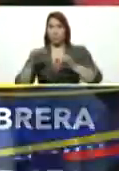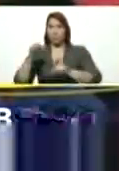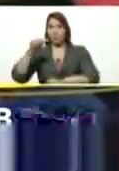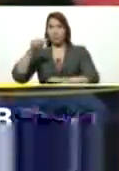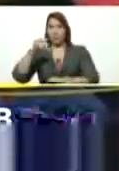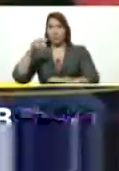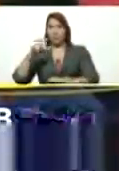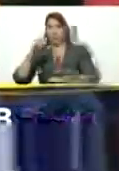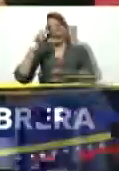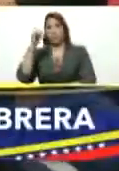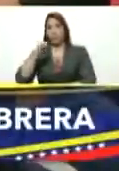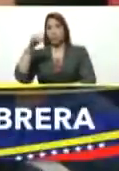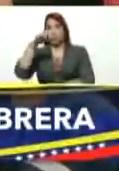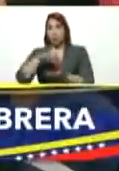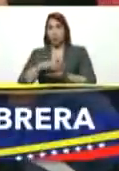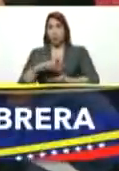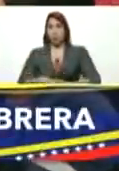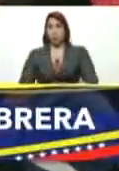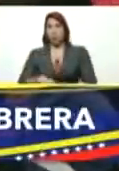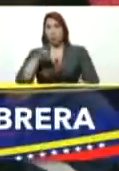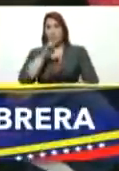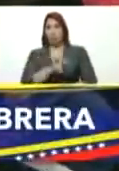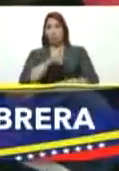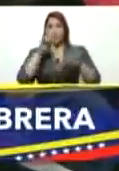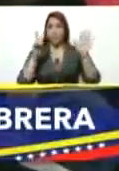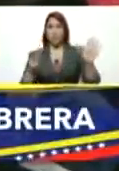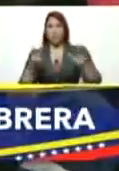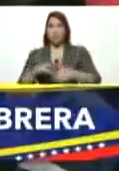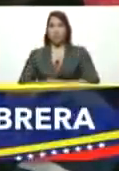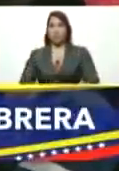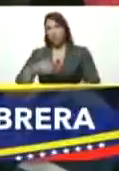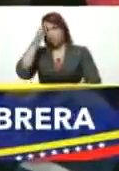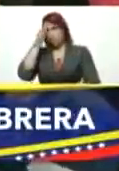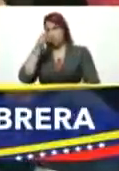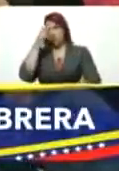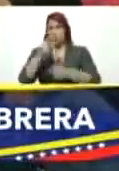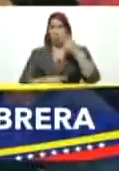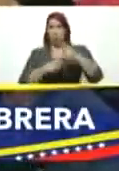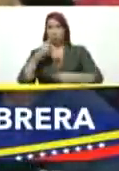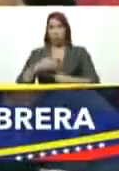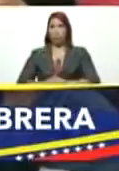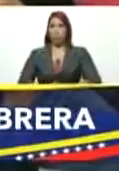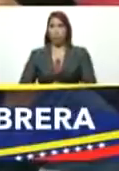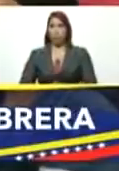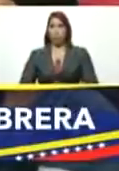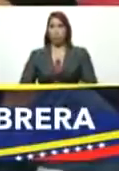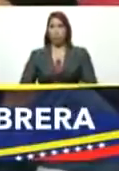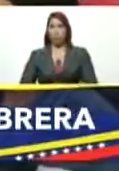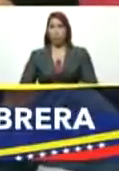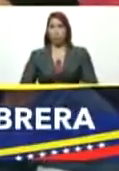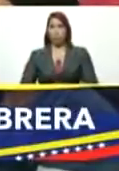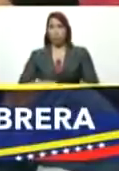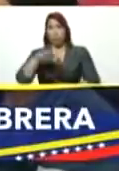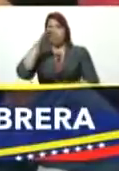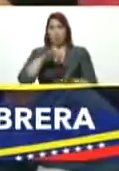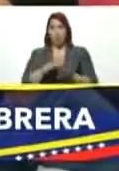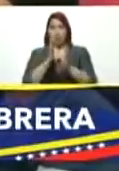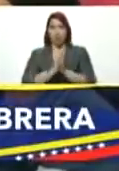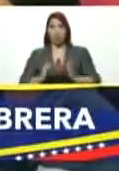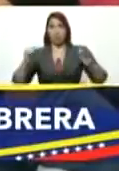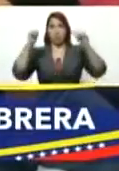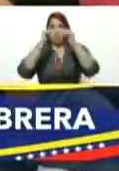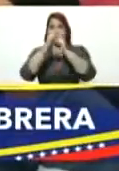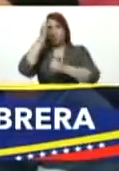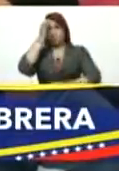en el estado su ya hay 27 consejos productivos en el estado anzoátegui en el